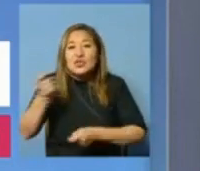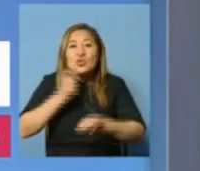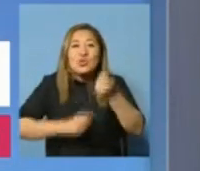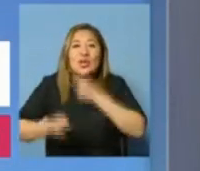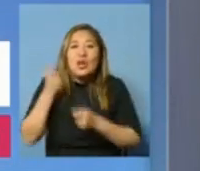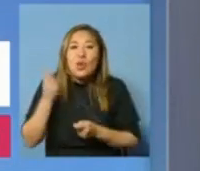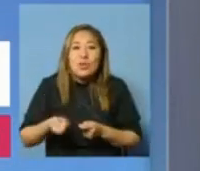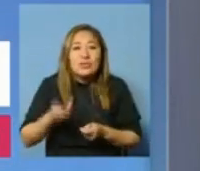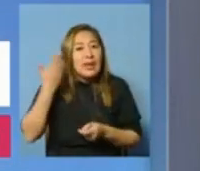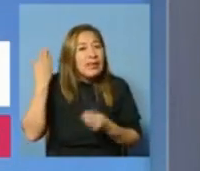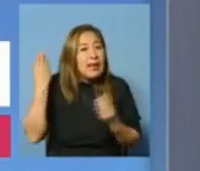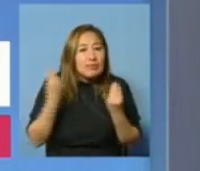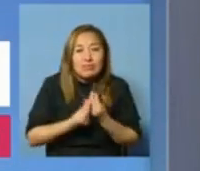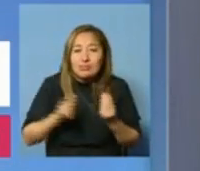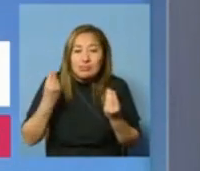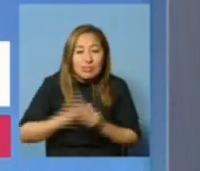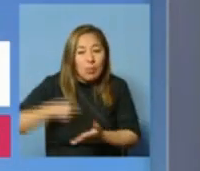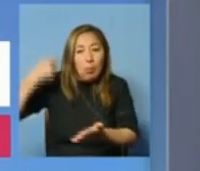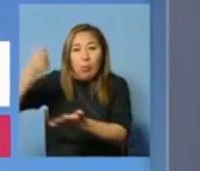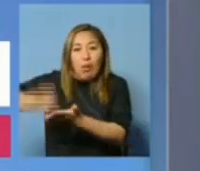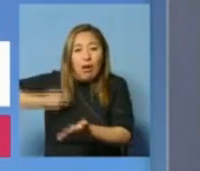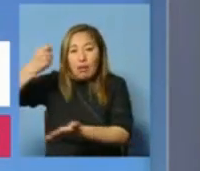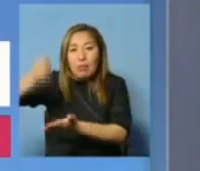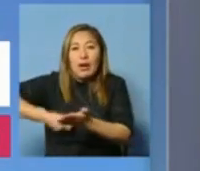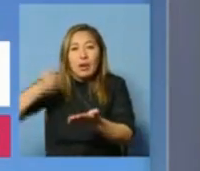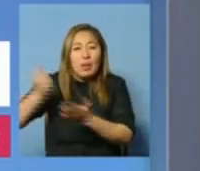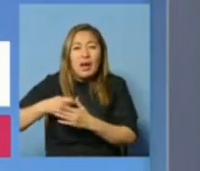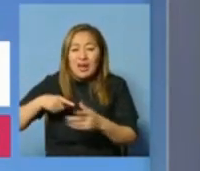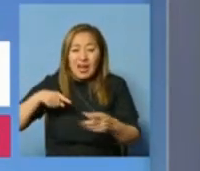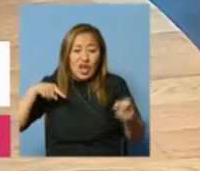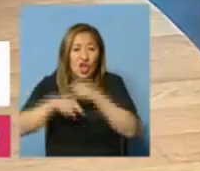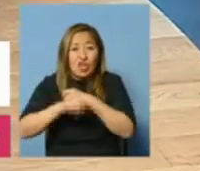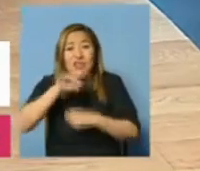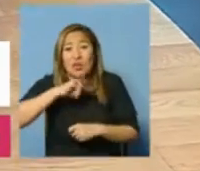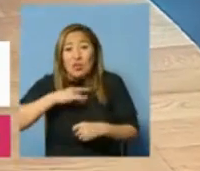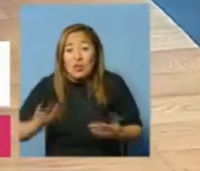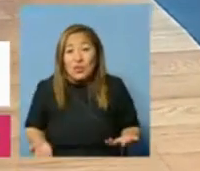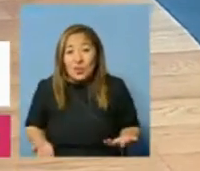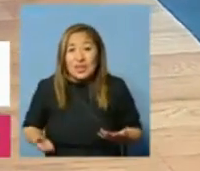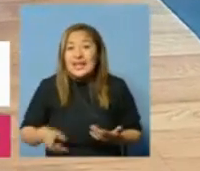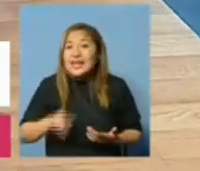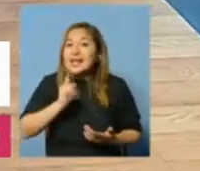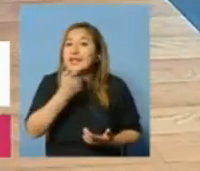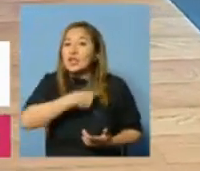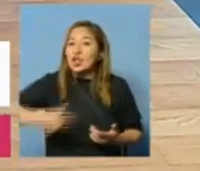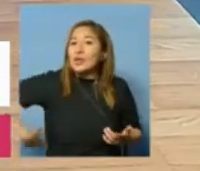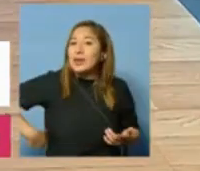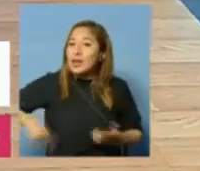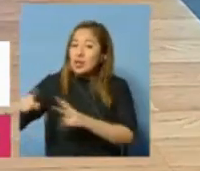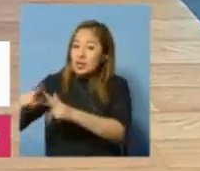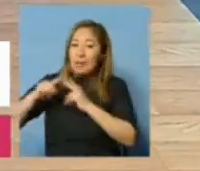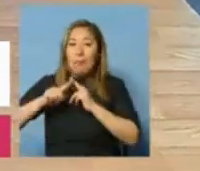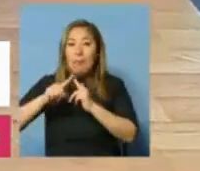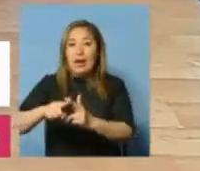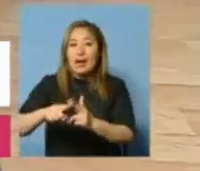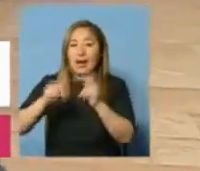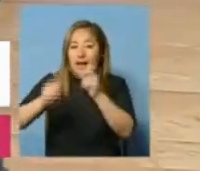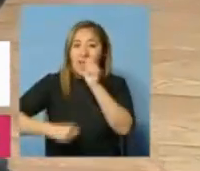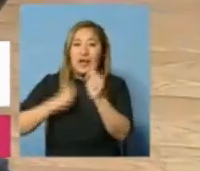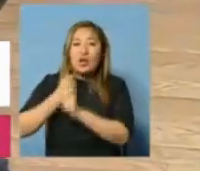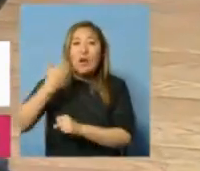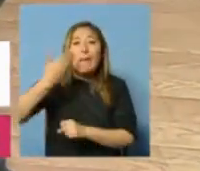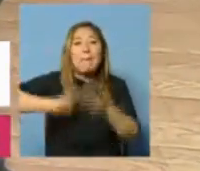de unos cuantos, digamos, en perjuicio de toda una provincia. La decisión de nuestro gobernador de invertir a la fecha